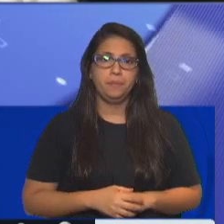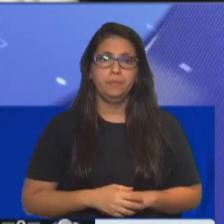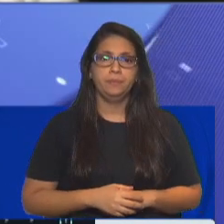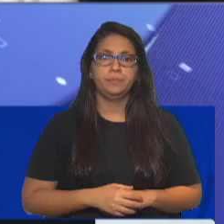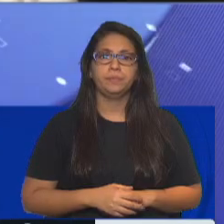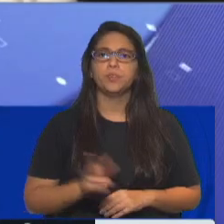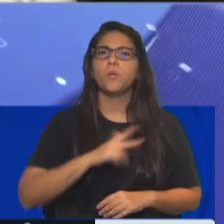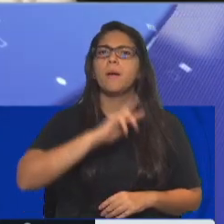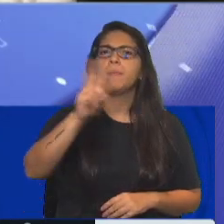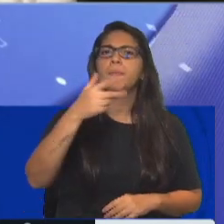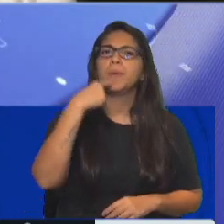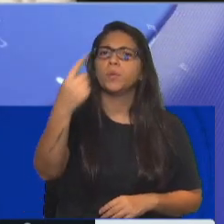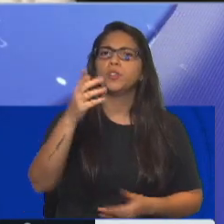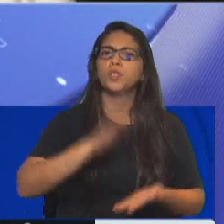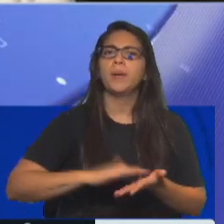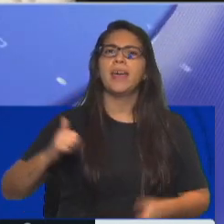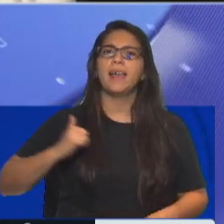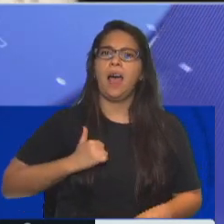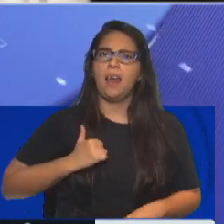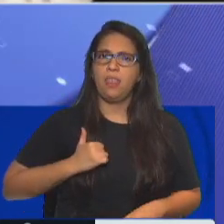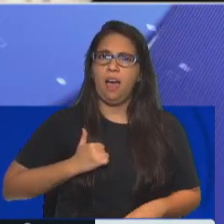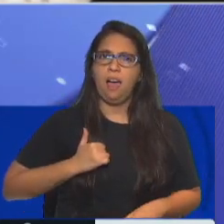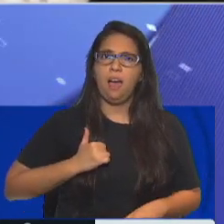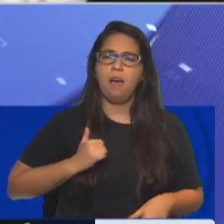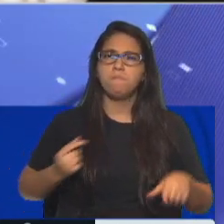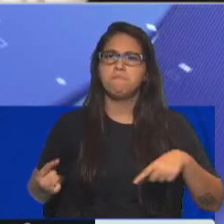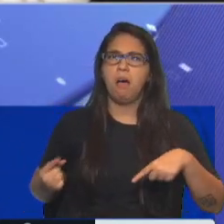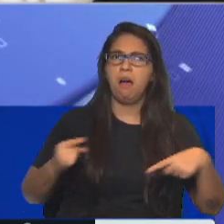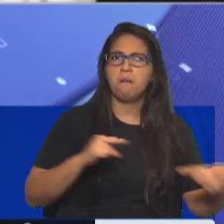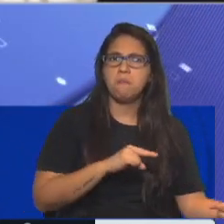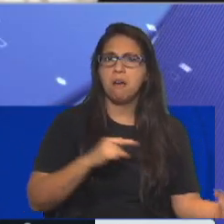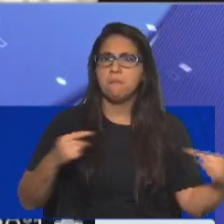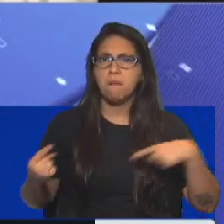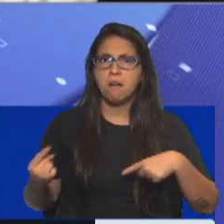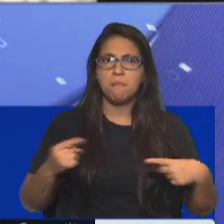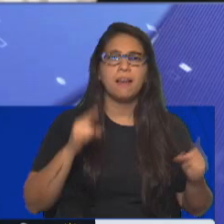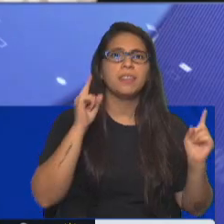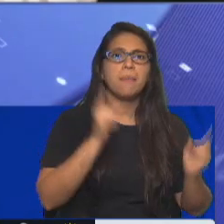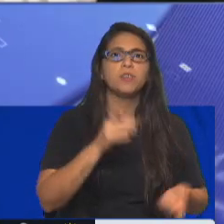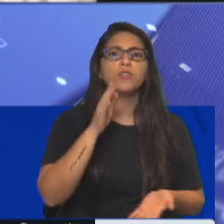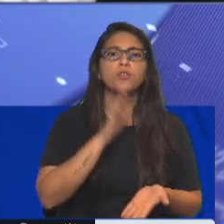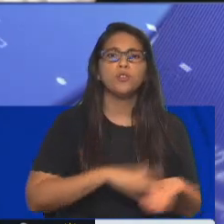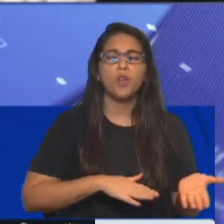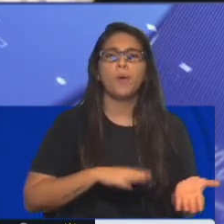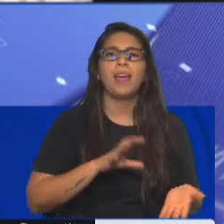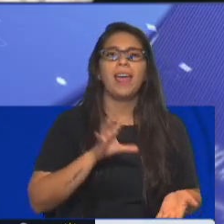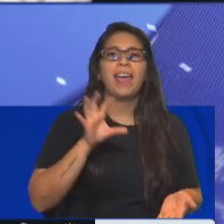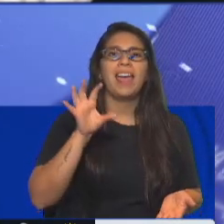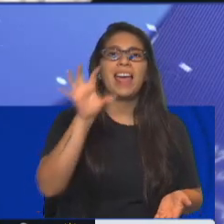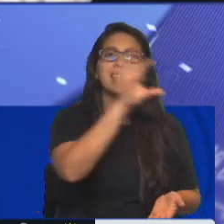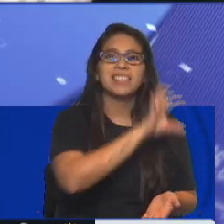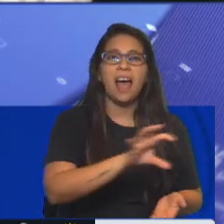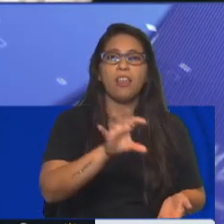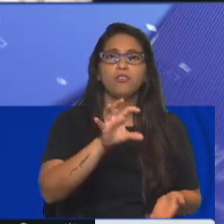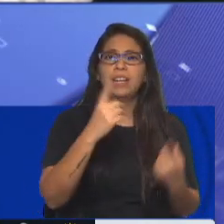por Canadá en relación a Estados Unidos y estos idas y vueltas. De hecho, también la dependencia, por ejemplo, lo que tiene que ver de algunos estados en materia